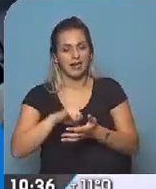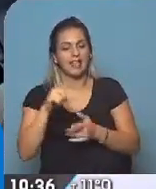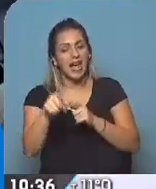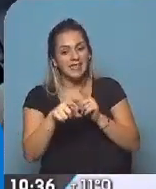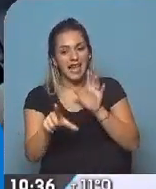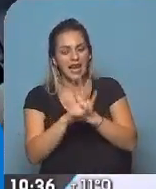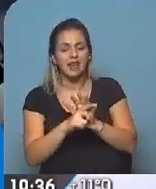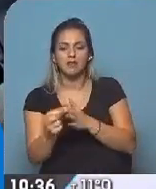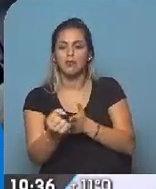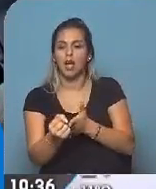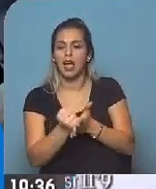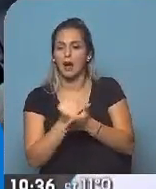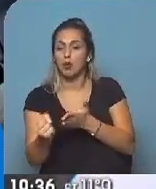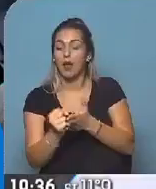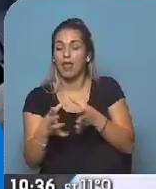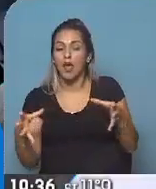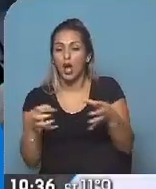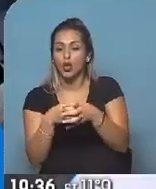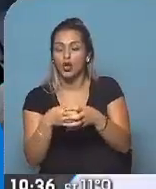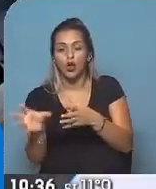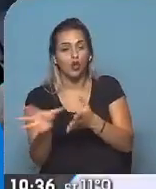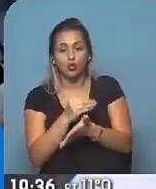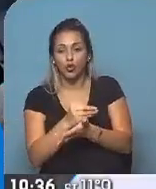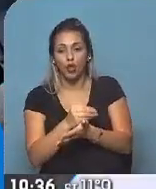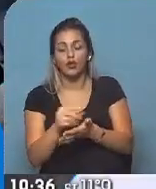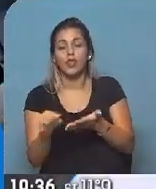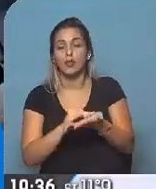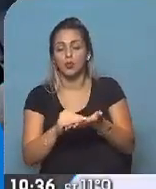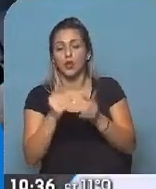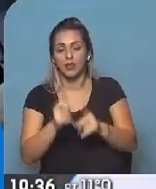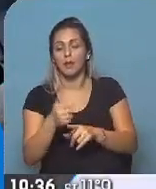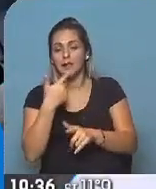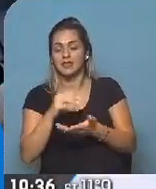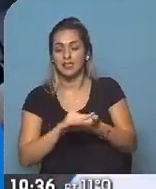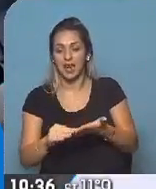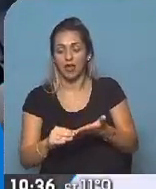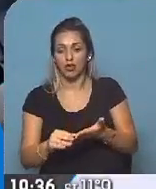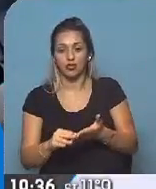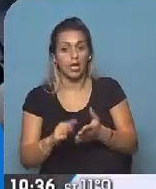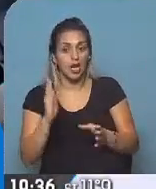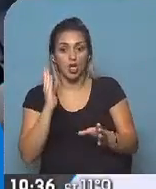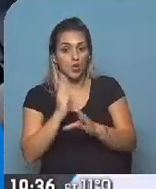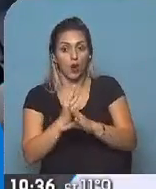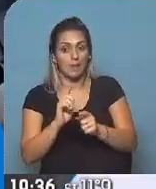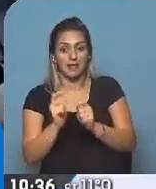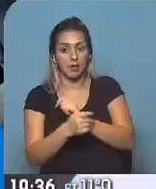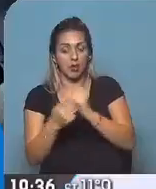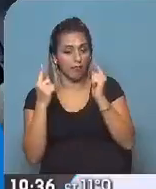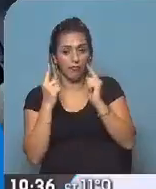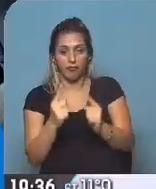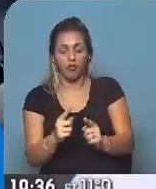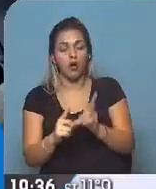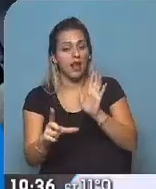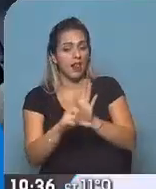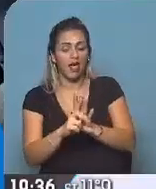fue aprobada por unanimidad en la Cámara de Diputados y en el Senado. Nunca más se modificó. Obviamente que es una ley que